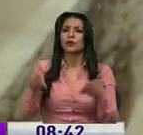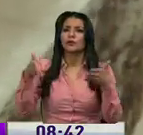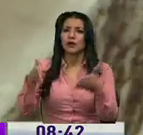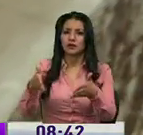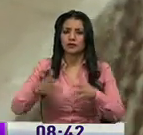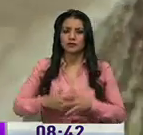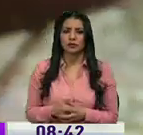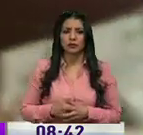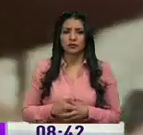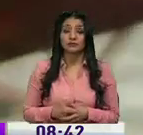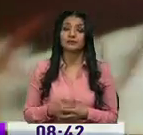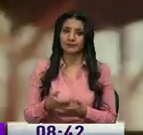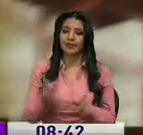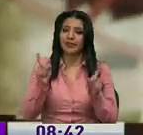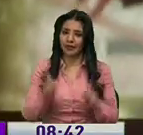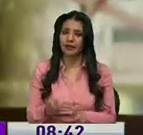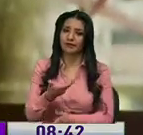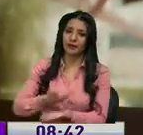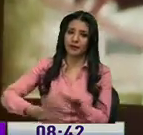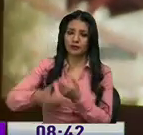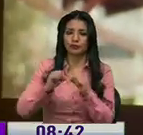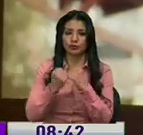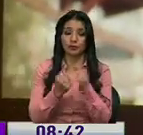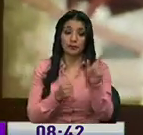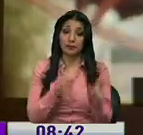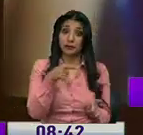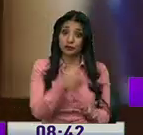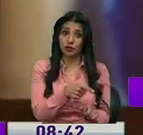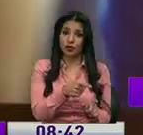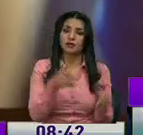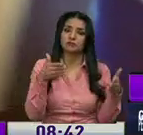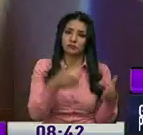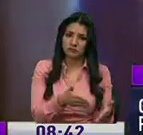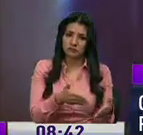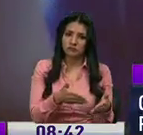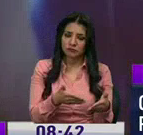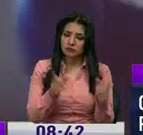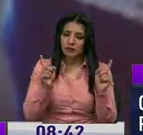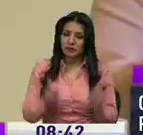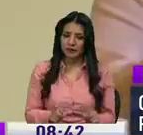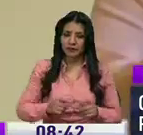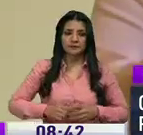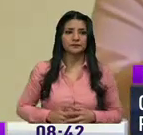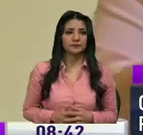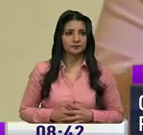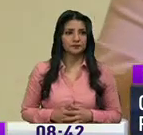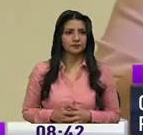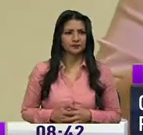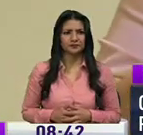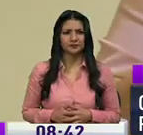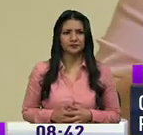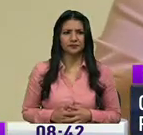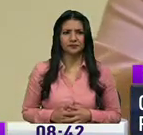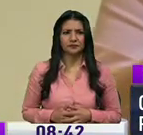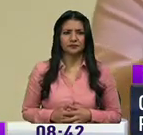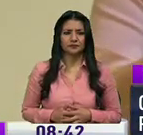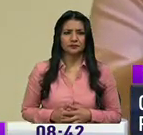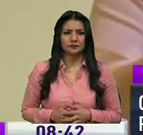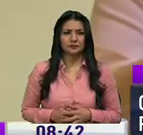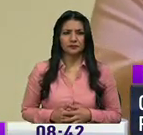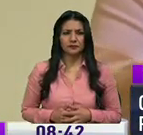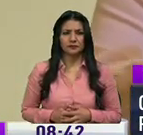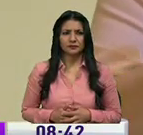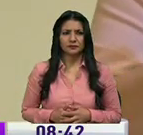cuenta el enfoque restaurativo, la reparación a la víctima y la reinserción social del joven. Hacer un seguimiento